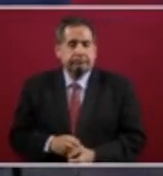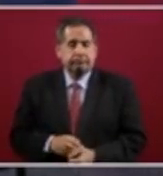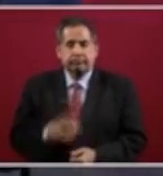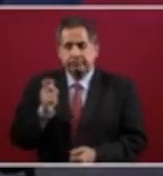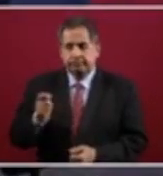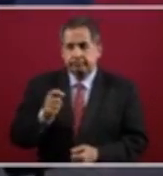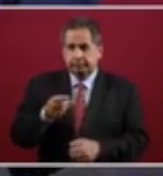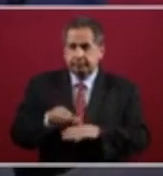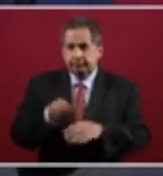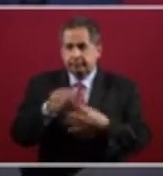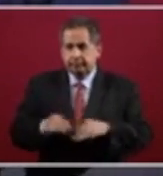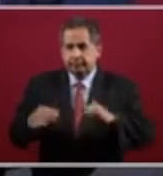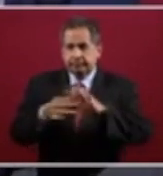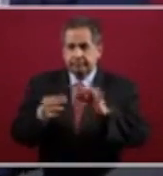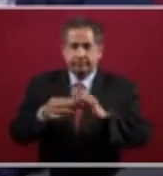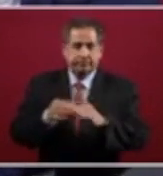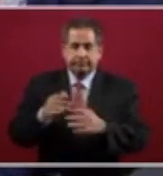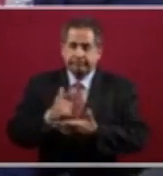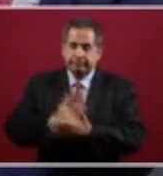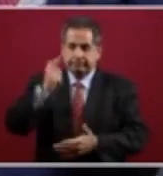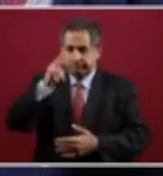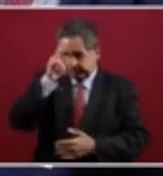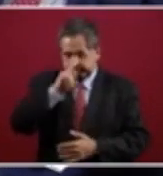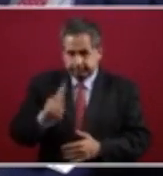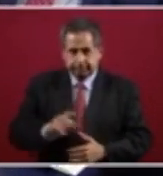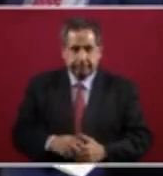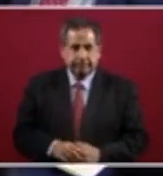Entonces es muy grave.